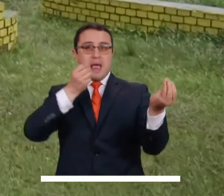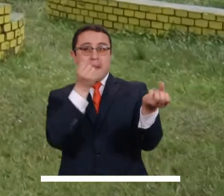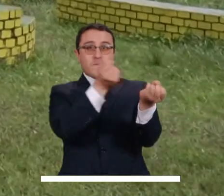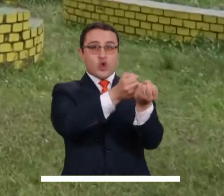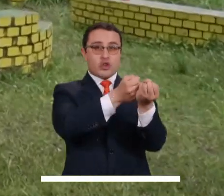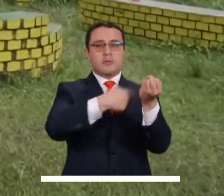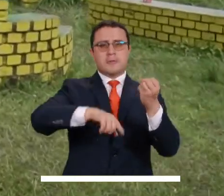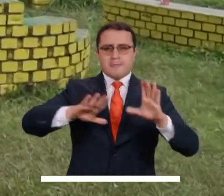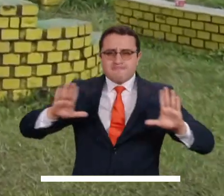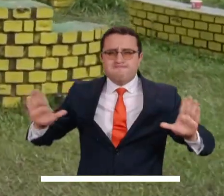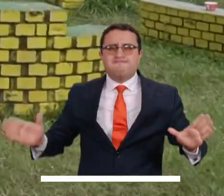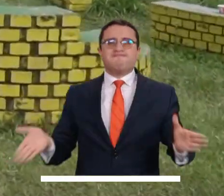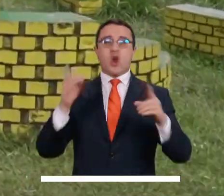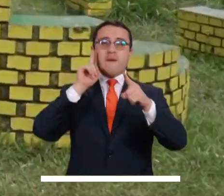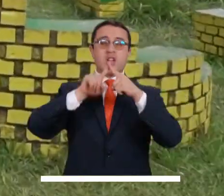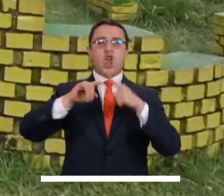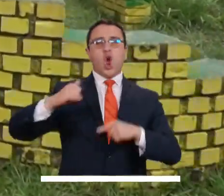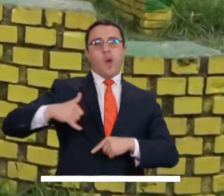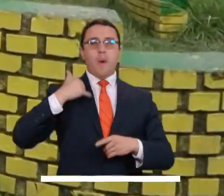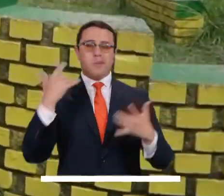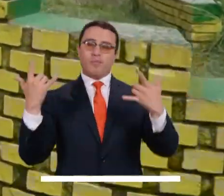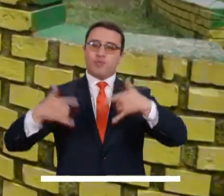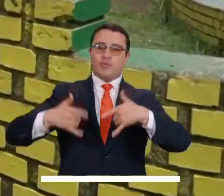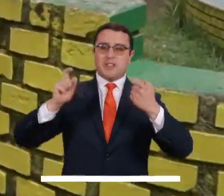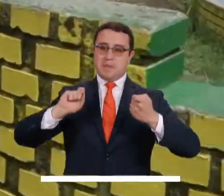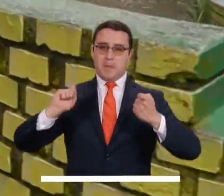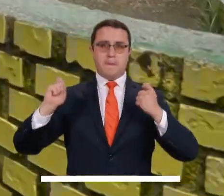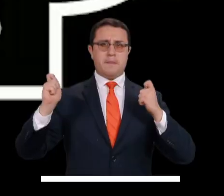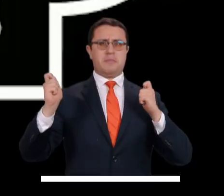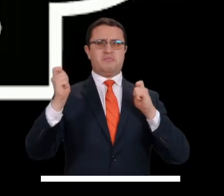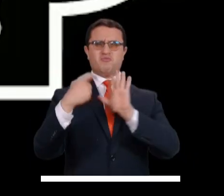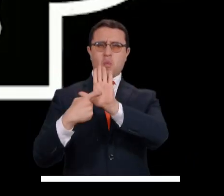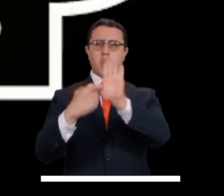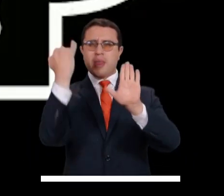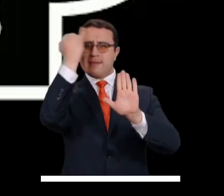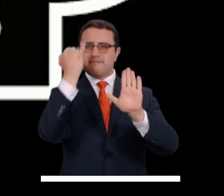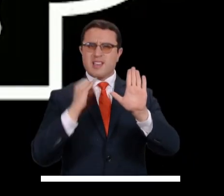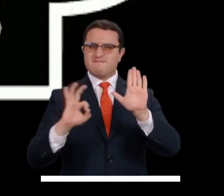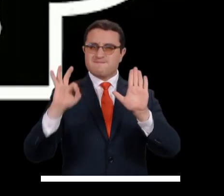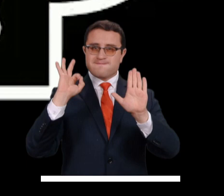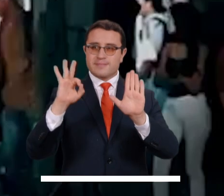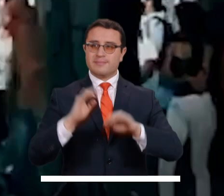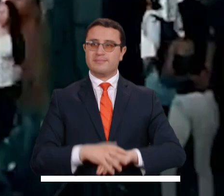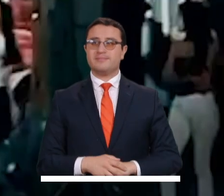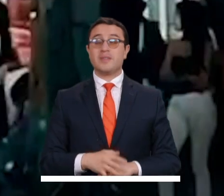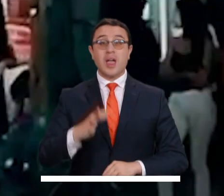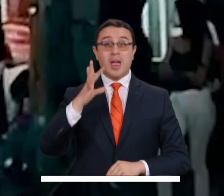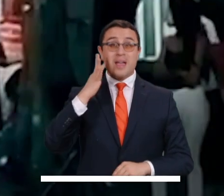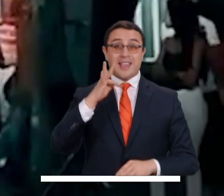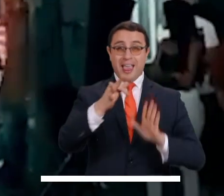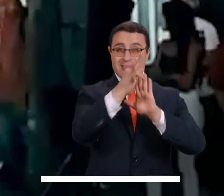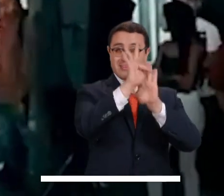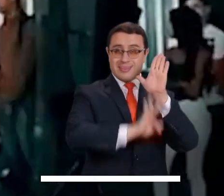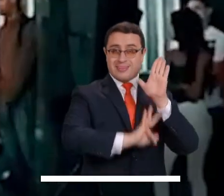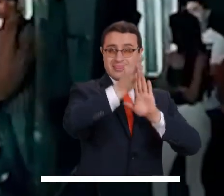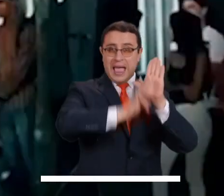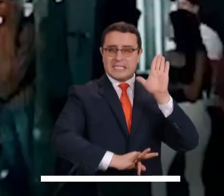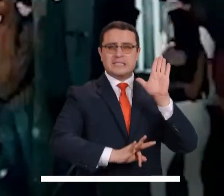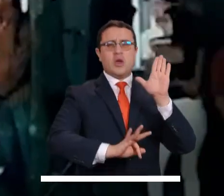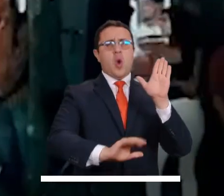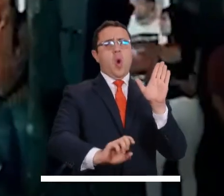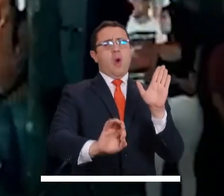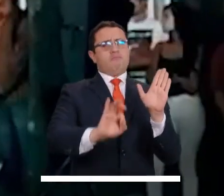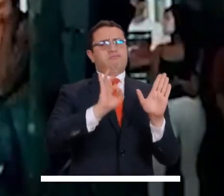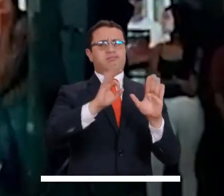apunta a cambiar la imagen de los jóvenes raperos en la capital tolimense. Con su tesis laureada, las ganas de surgir y todo un